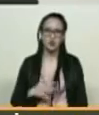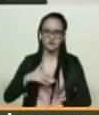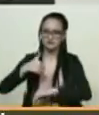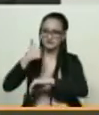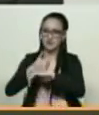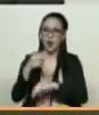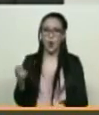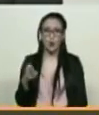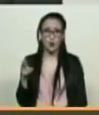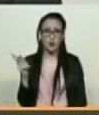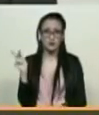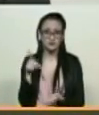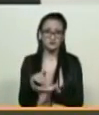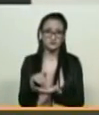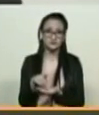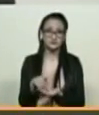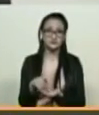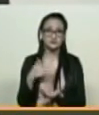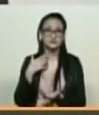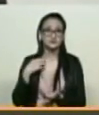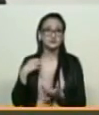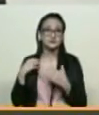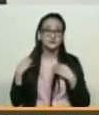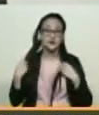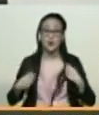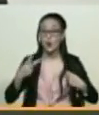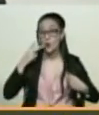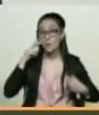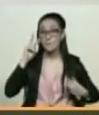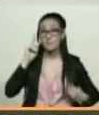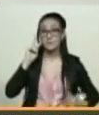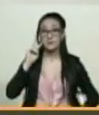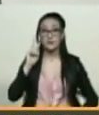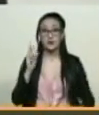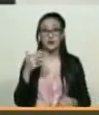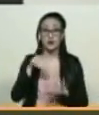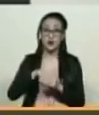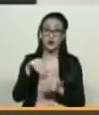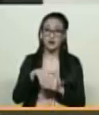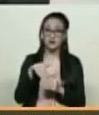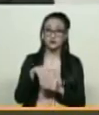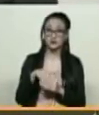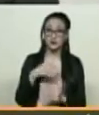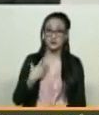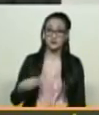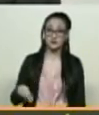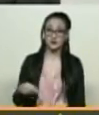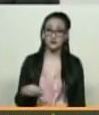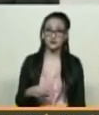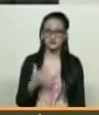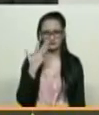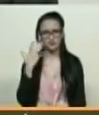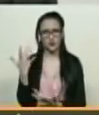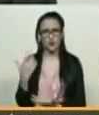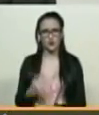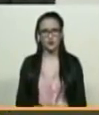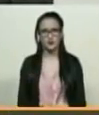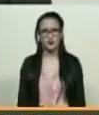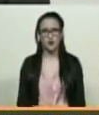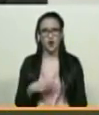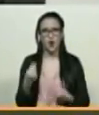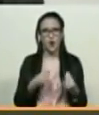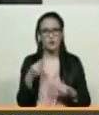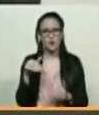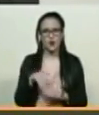Electoral de Honduras, que acaba de perpetrar un gigantesco fraude en la realización de las elecciones presidenciales, para que vea cómo se hacen